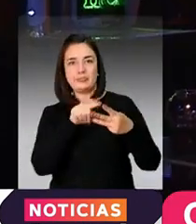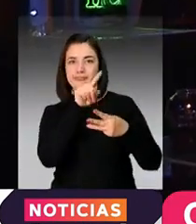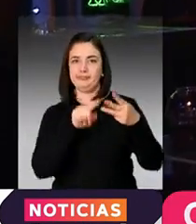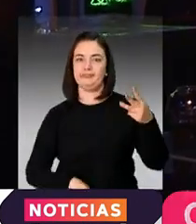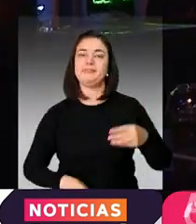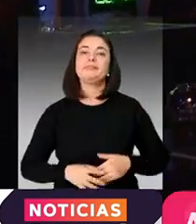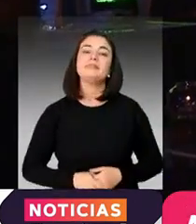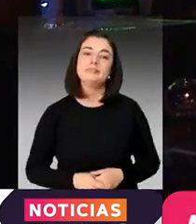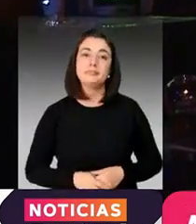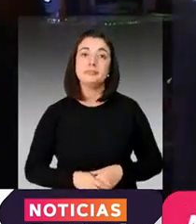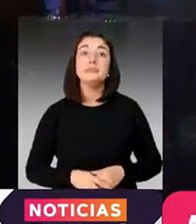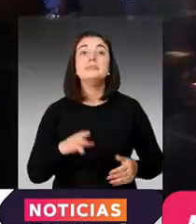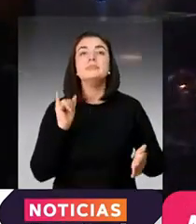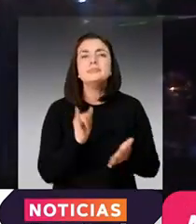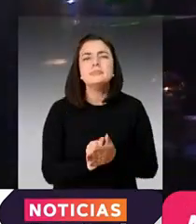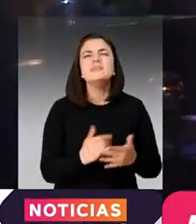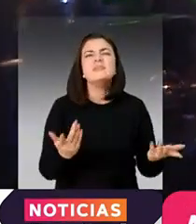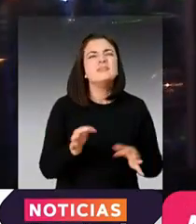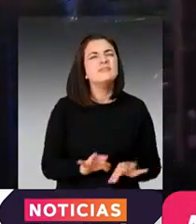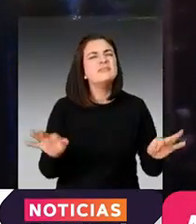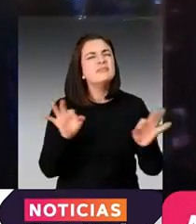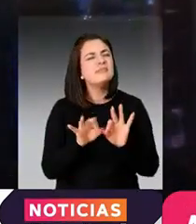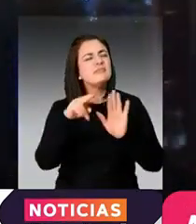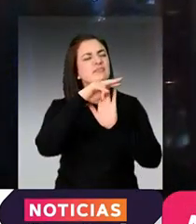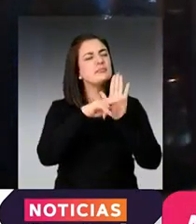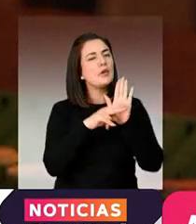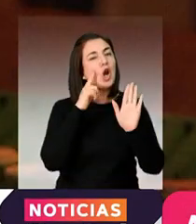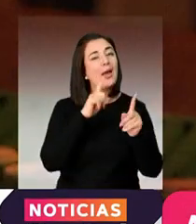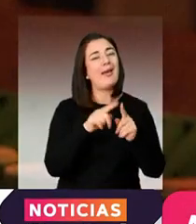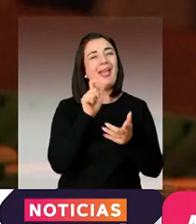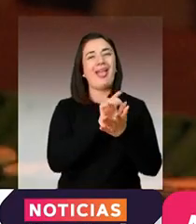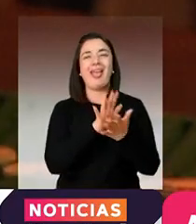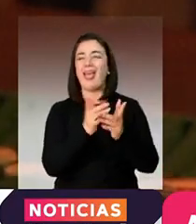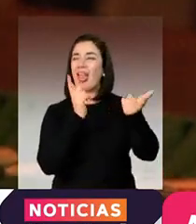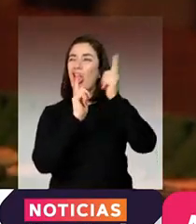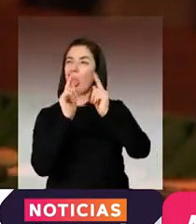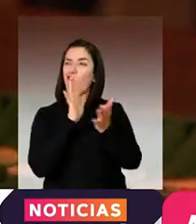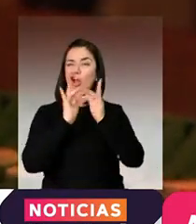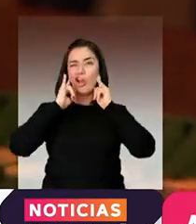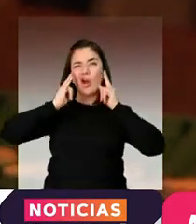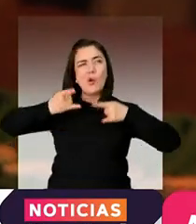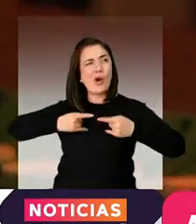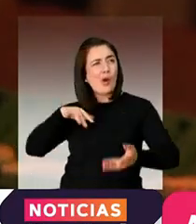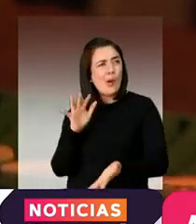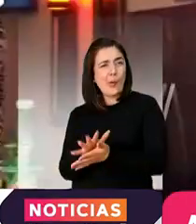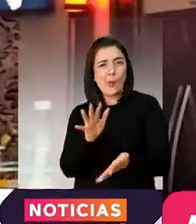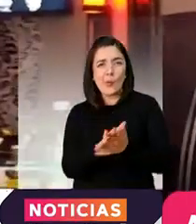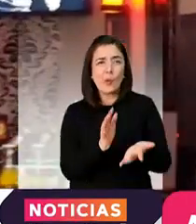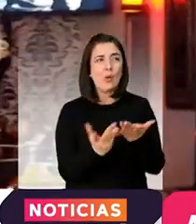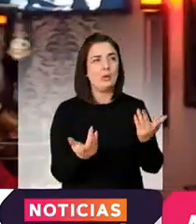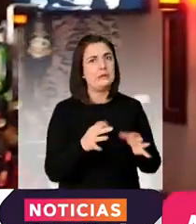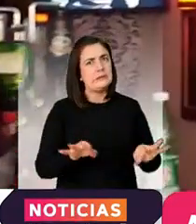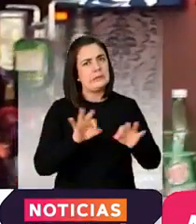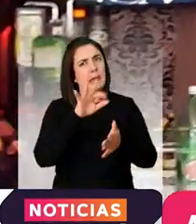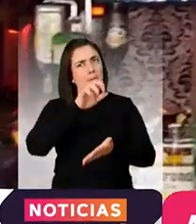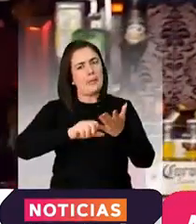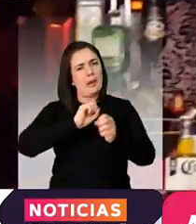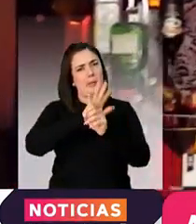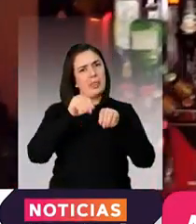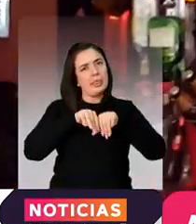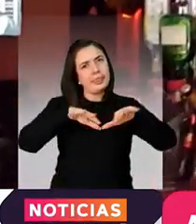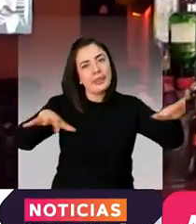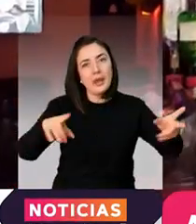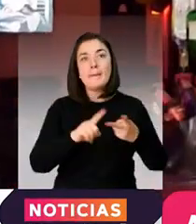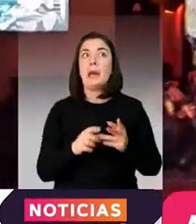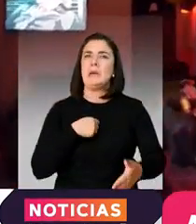Las restricciones se hacen tanto para no relajar las medidas de bioseguridad y la prevención del COVID-19 y prevenir accidentes viales